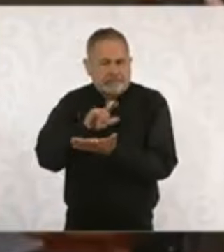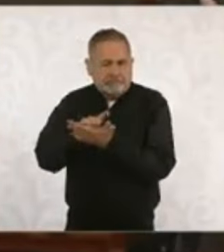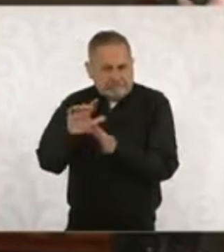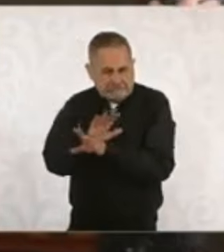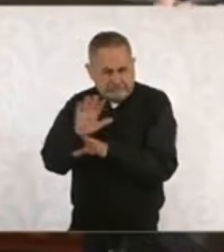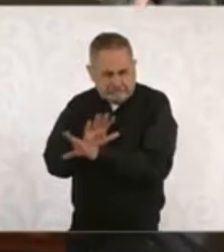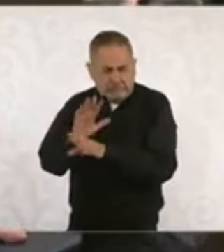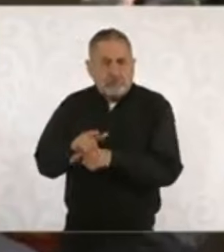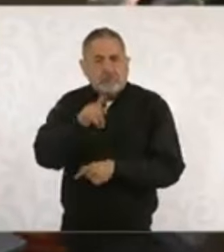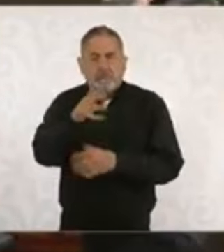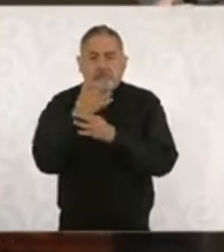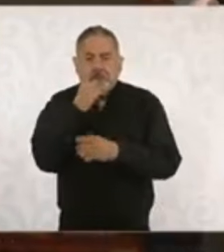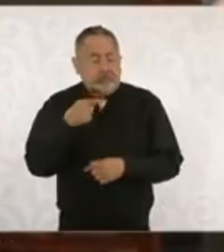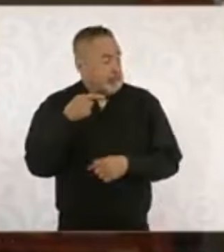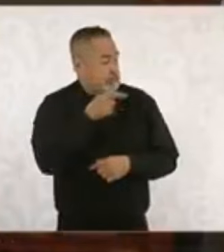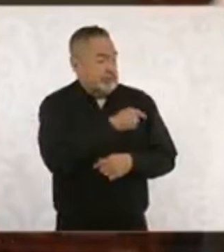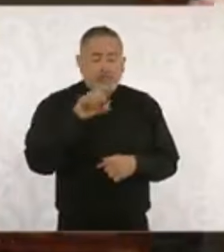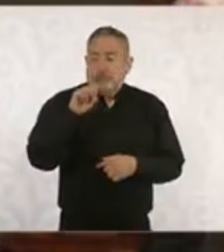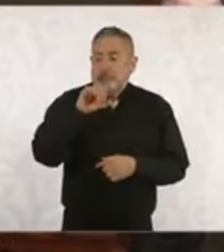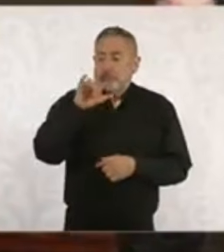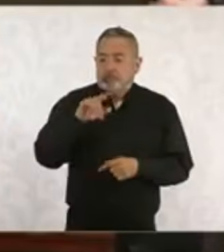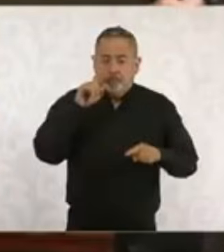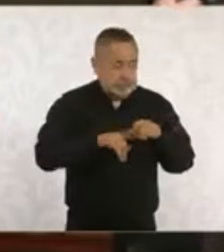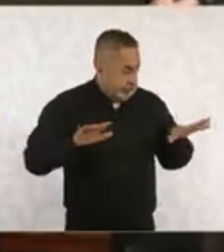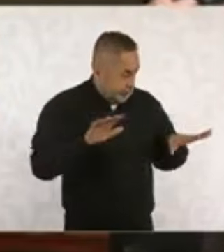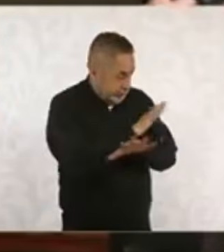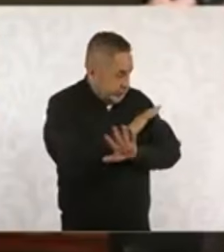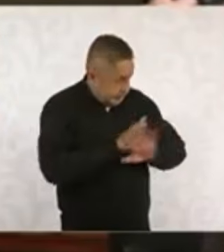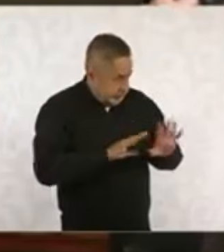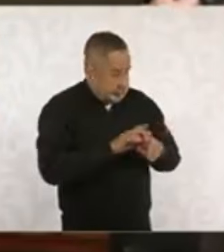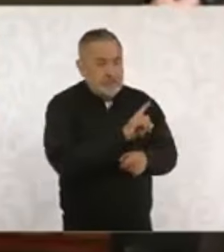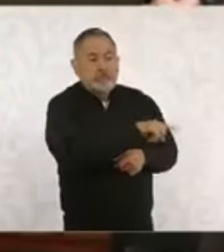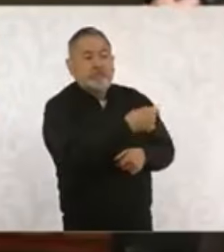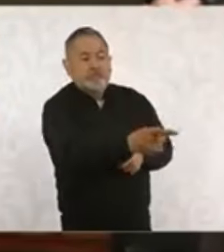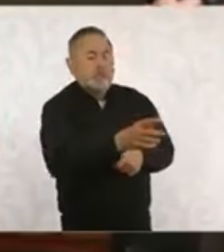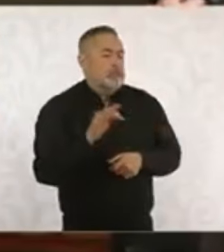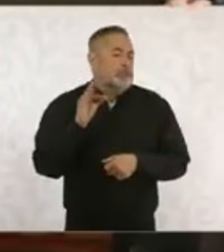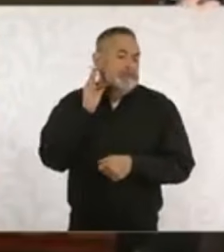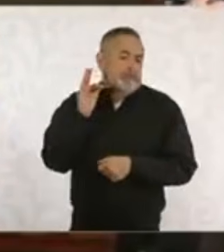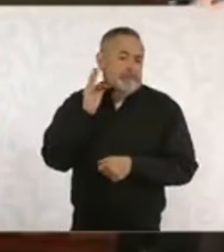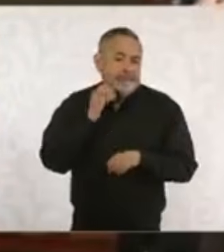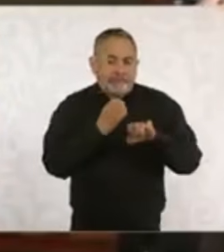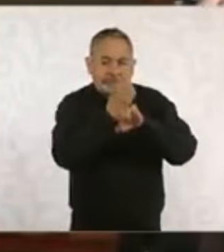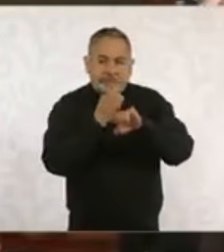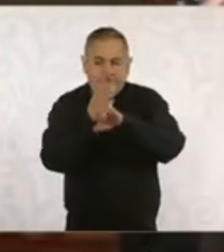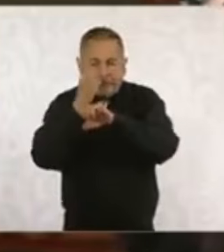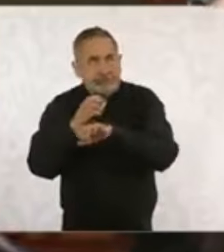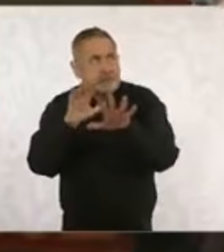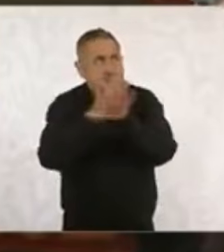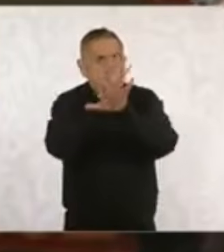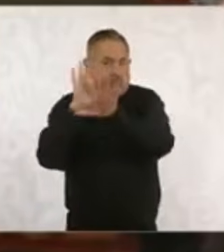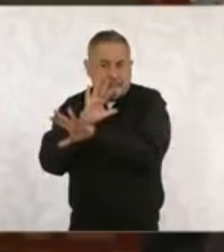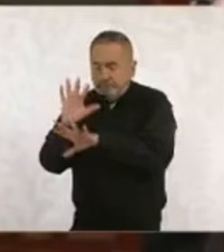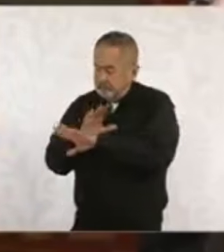se reformara el Poder Judicial también habría la posibilidad de reformar las fiscalías estatales. Dado que en últimos meses, en